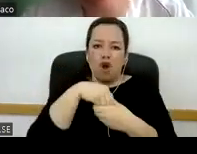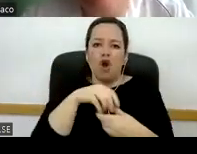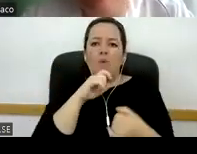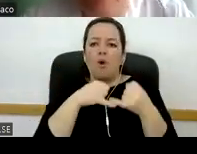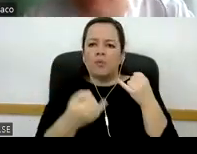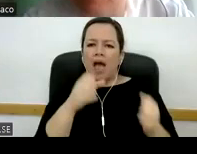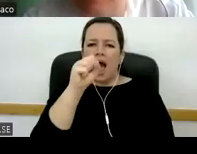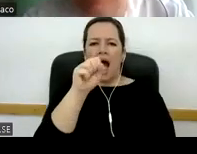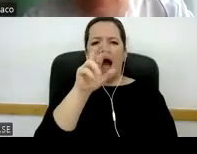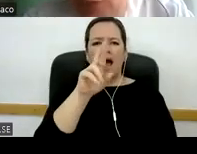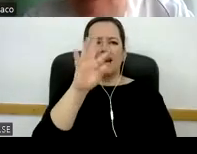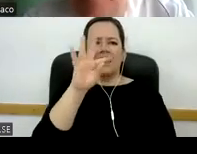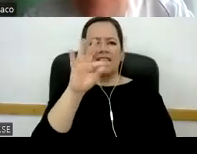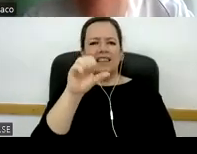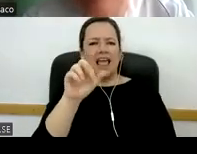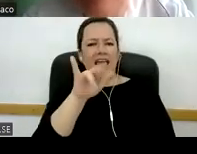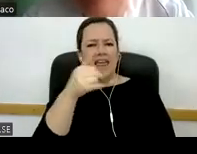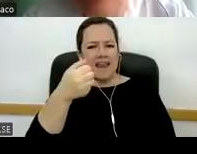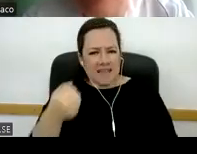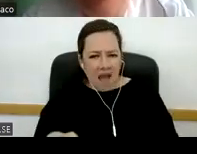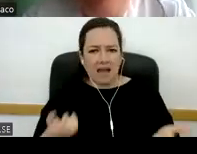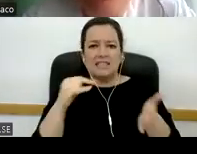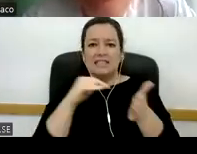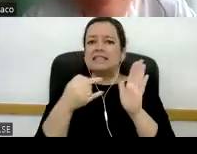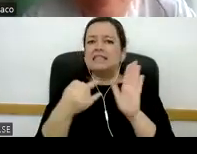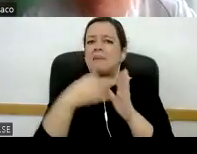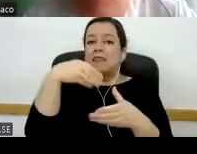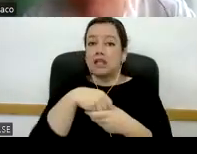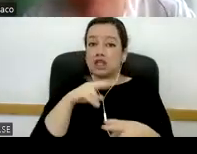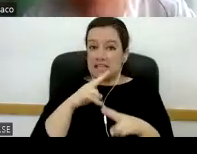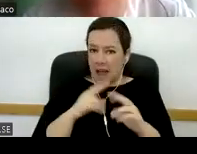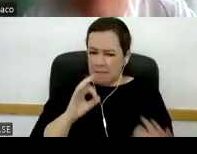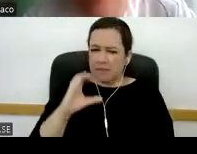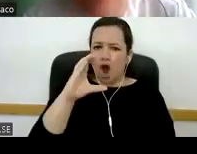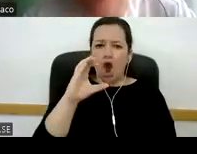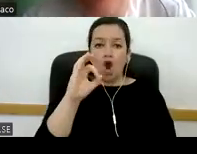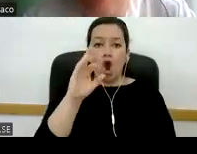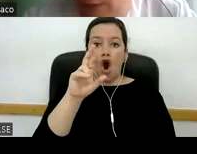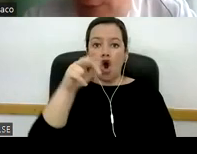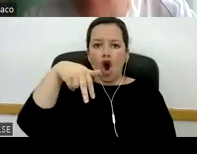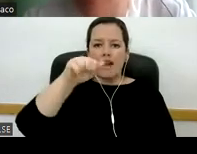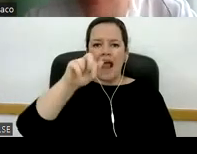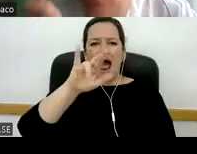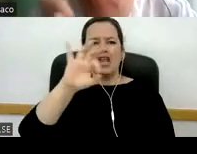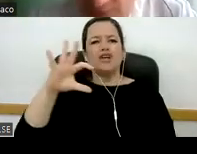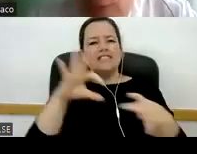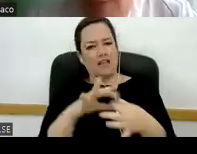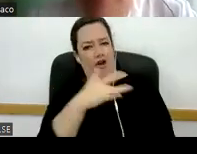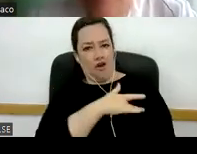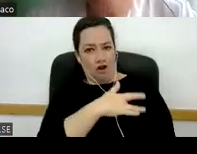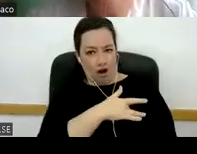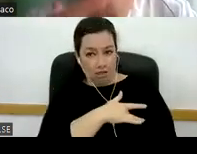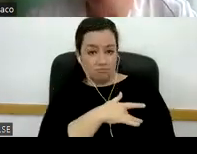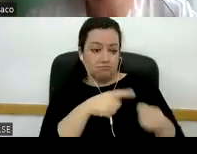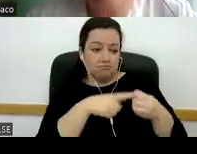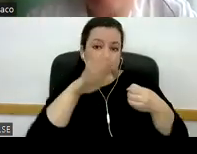coronarias, de todo el sistema coronario. Por lo tanto, hemos de proteger estas dos funciones, el corazón como órgano